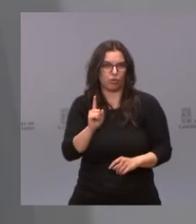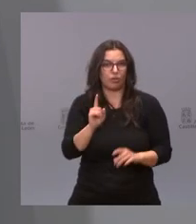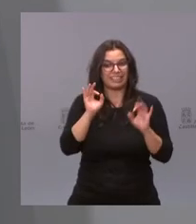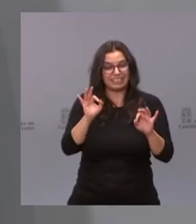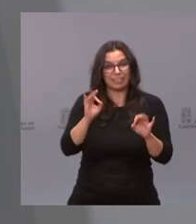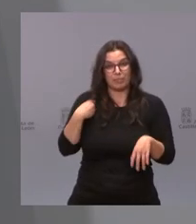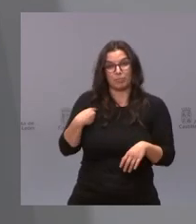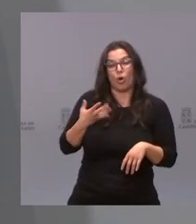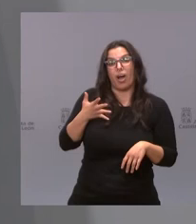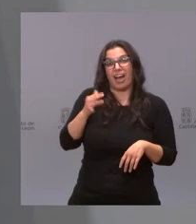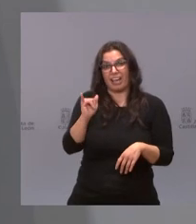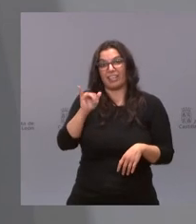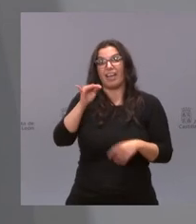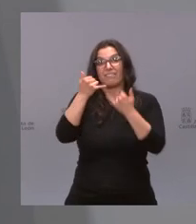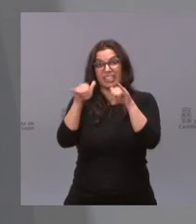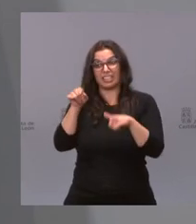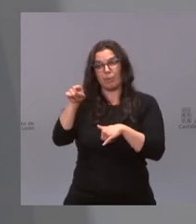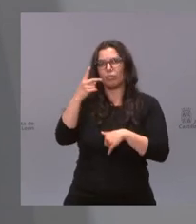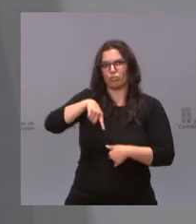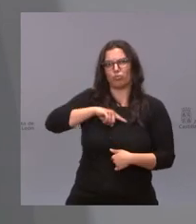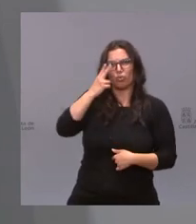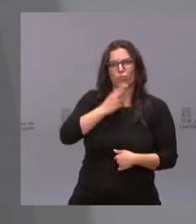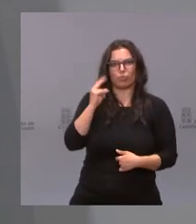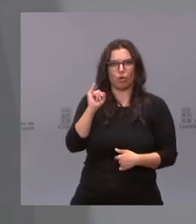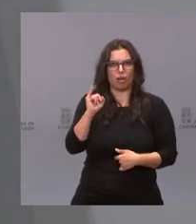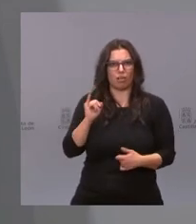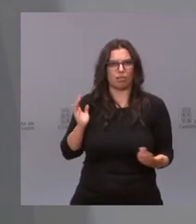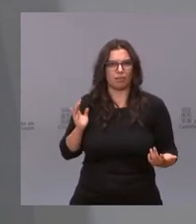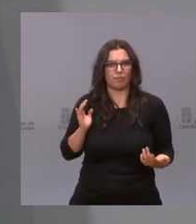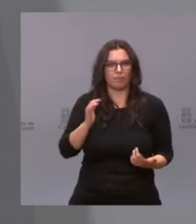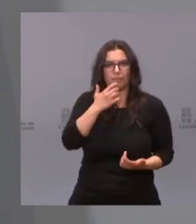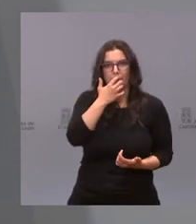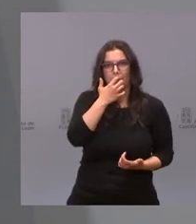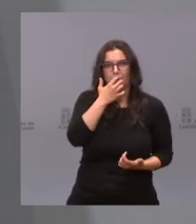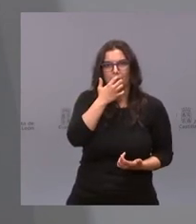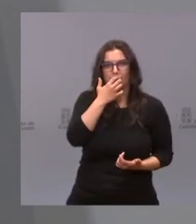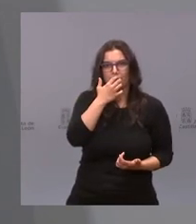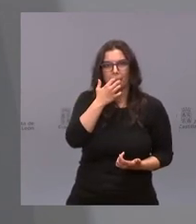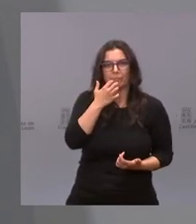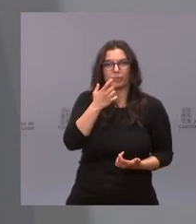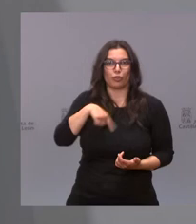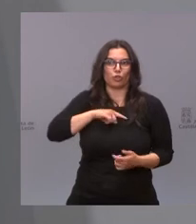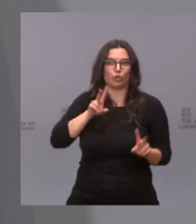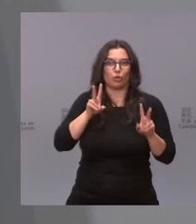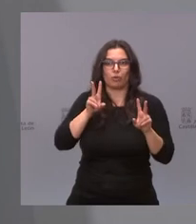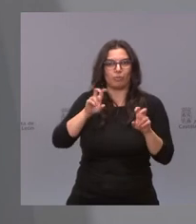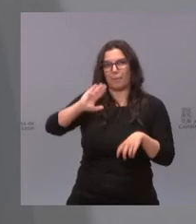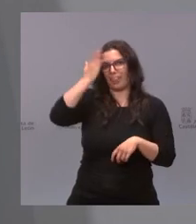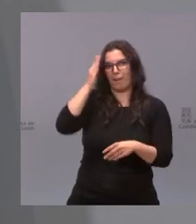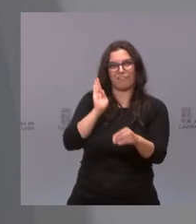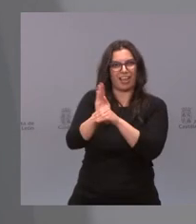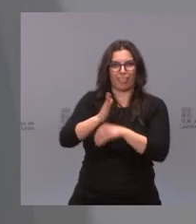Festival tenemos un compromiso, que es ser, en principio, su principal financiador. Vamos